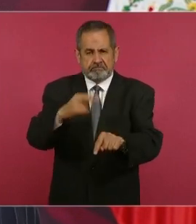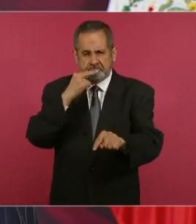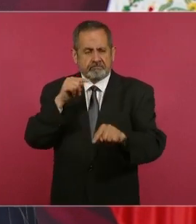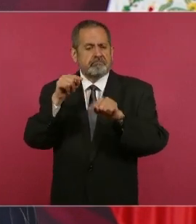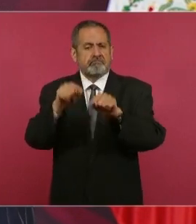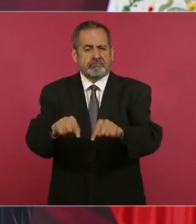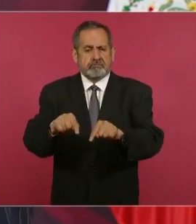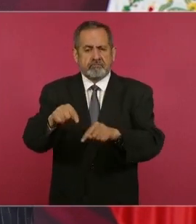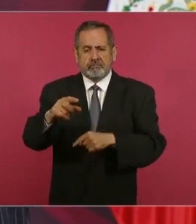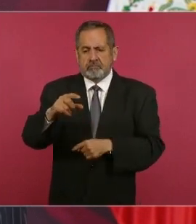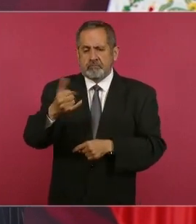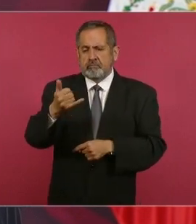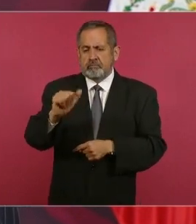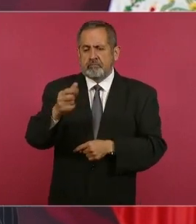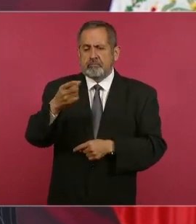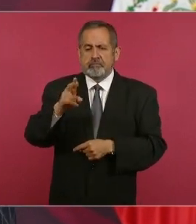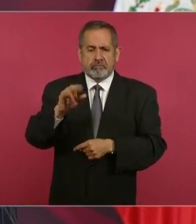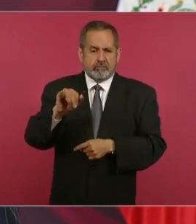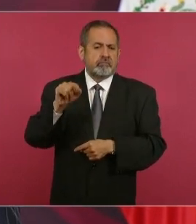para